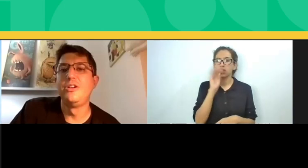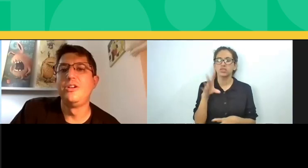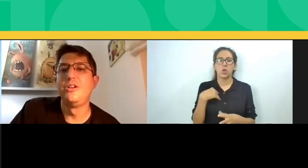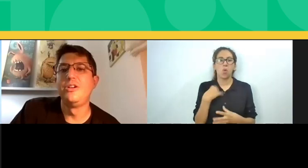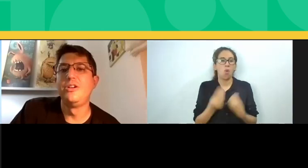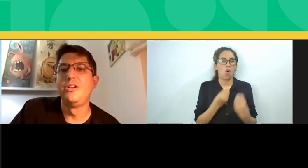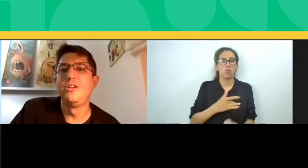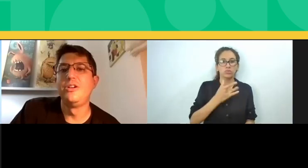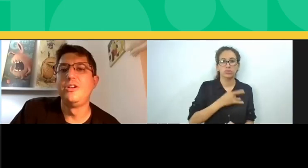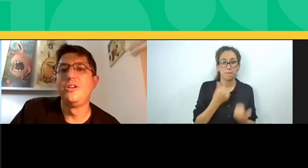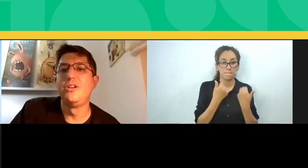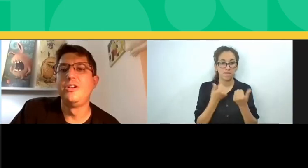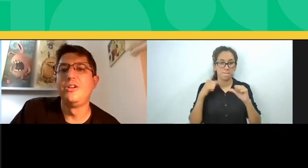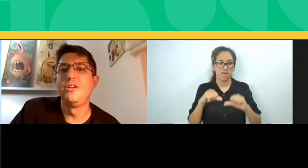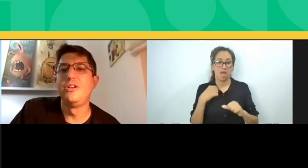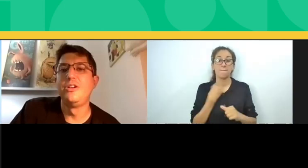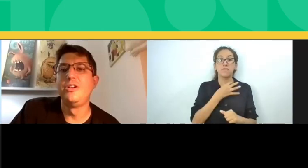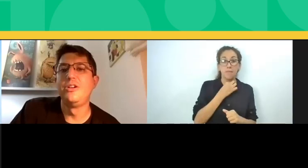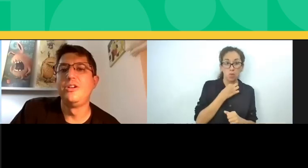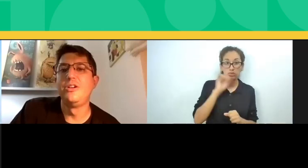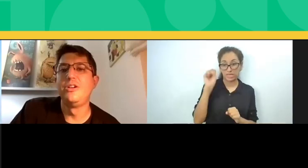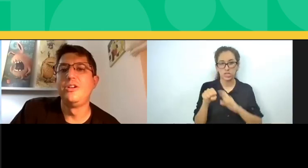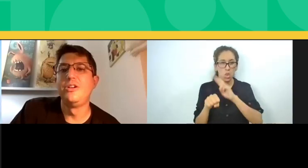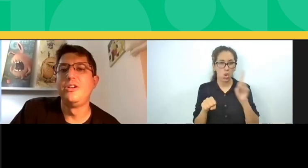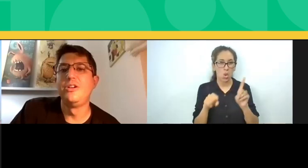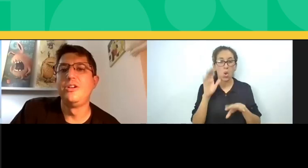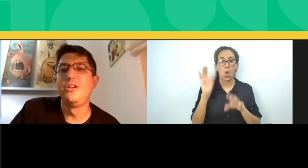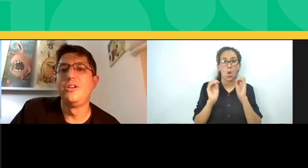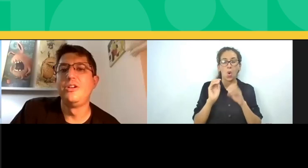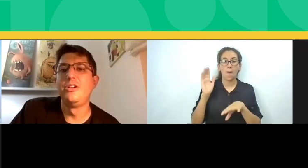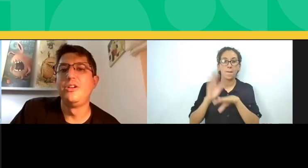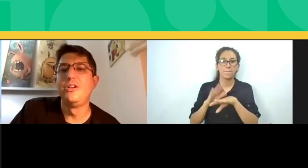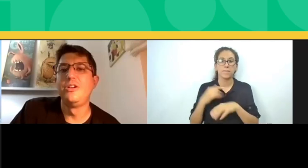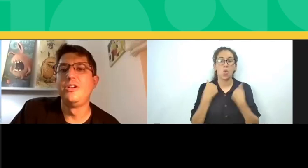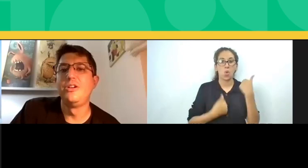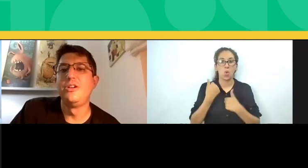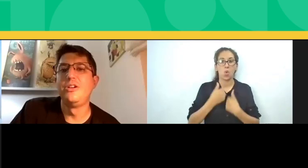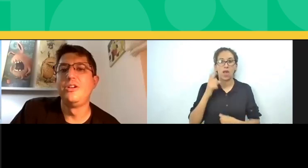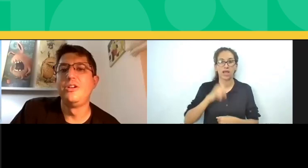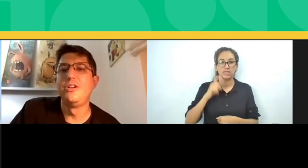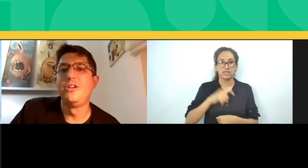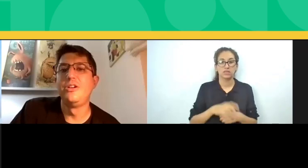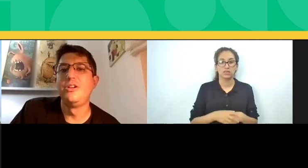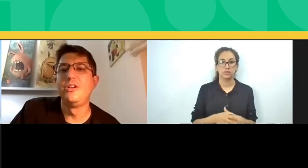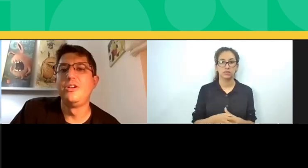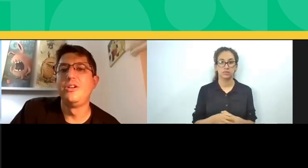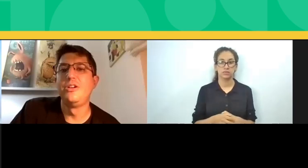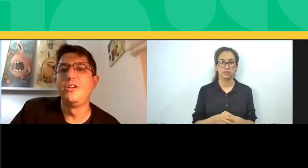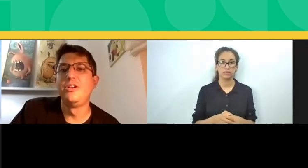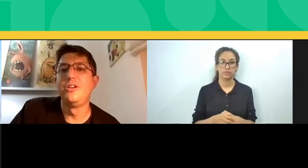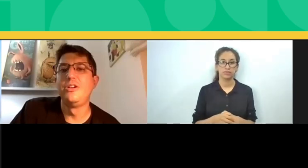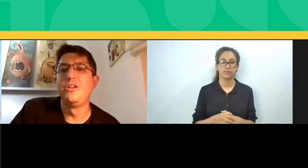no me agrada, no decimos si es que qué tipo de estímulo necesito o no, y más bien